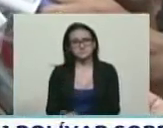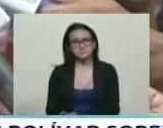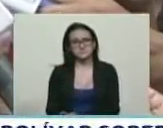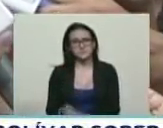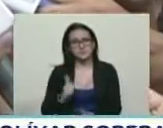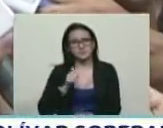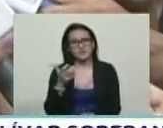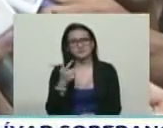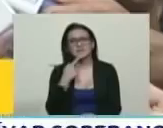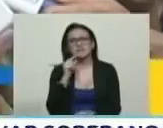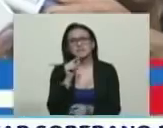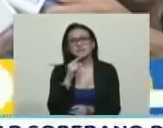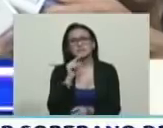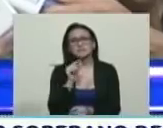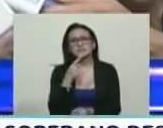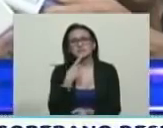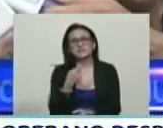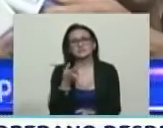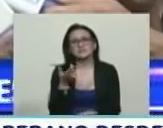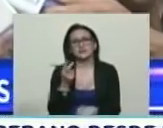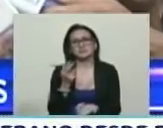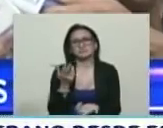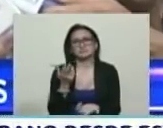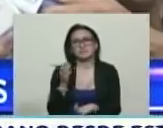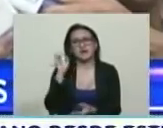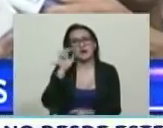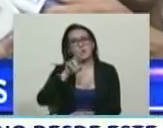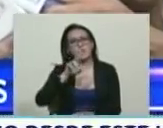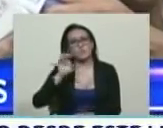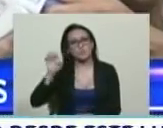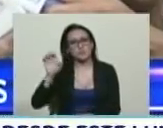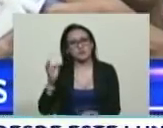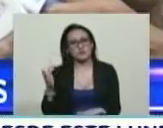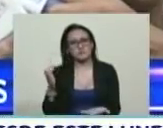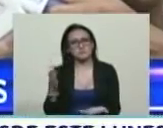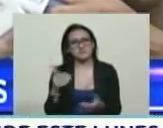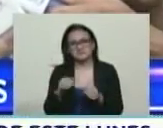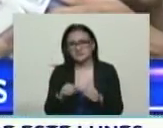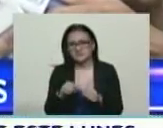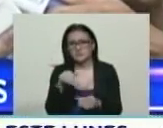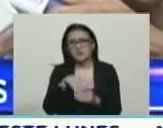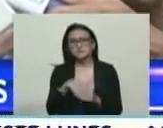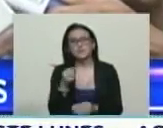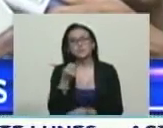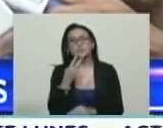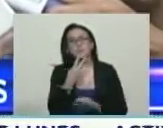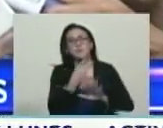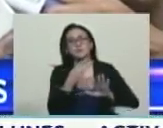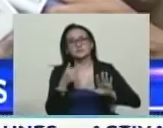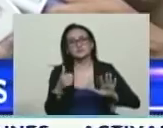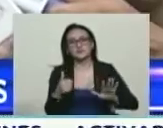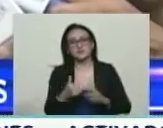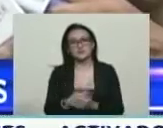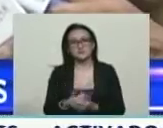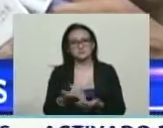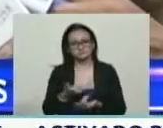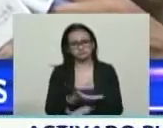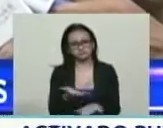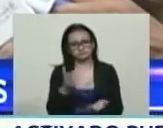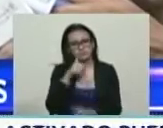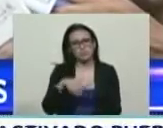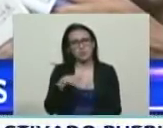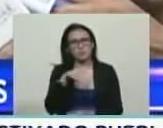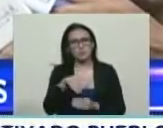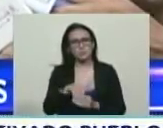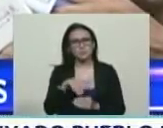que diga la Unión Europea. Nosotros vamos a seguir en esta elección número 26. 26. Y aquí está nuestro pueblo votando, aquí está